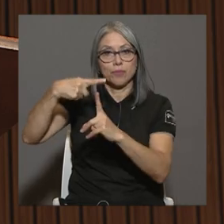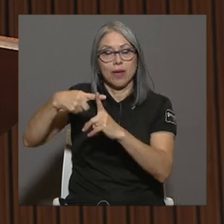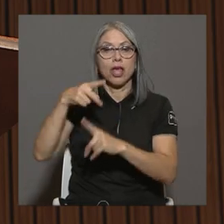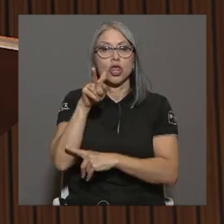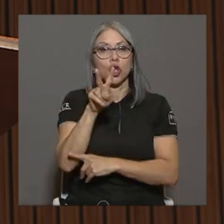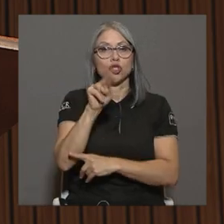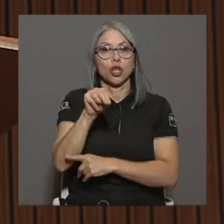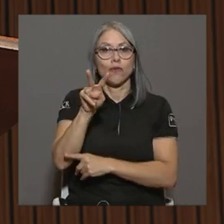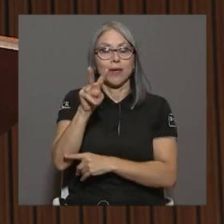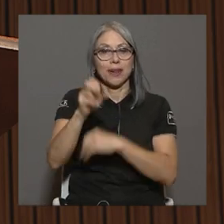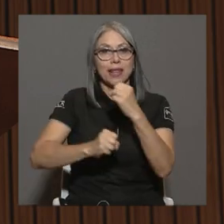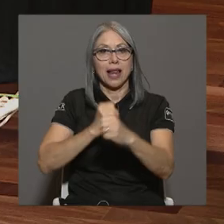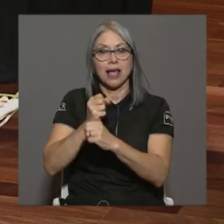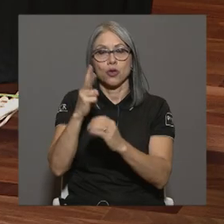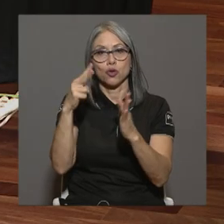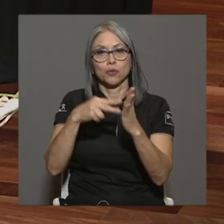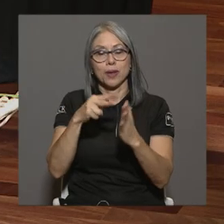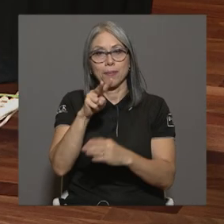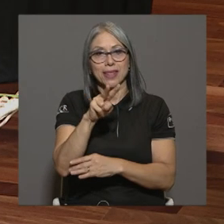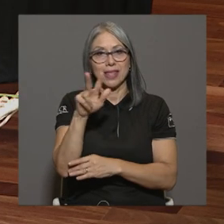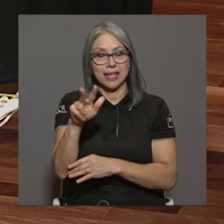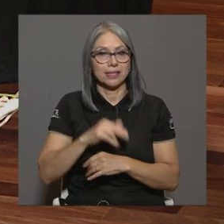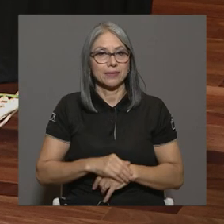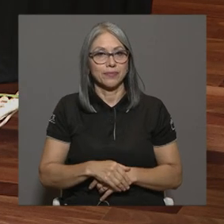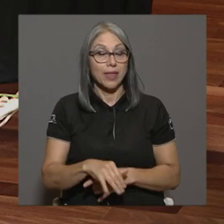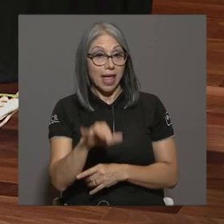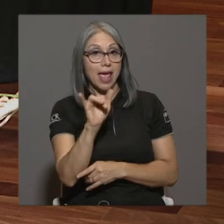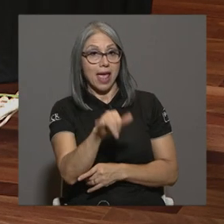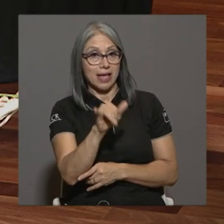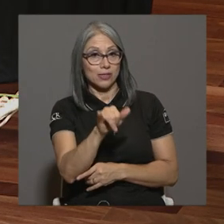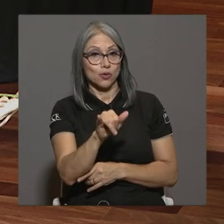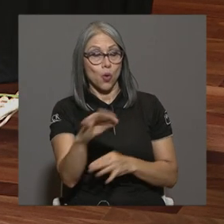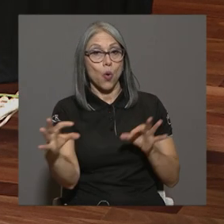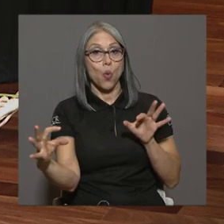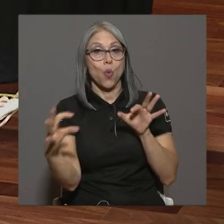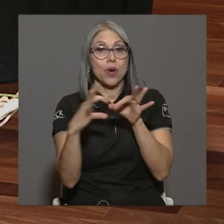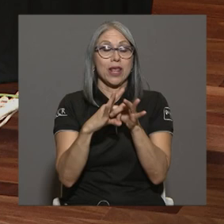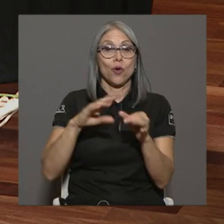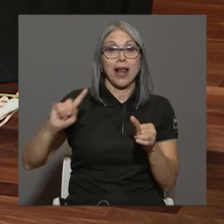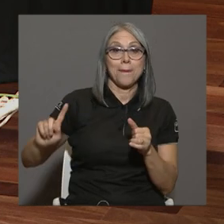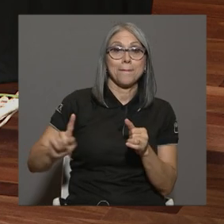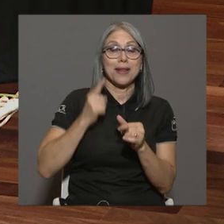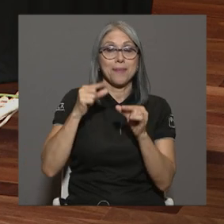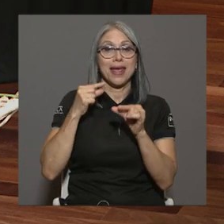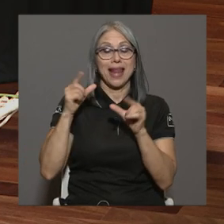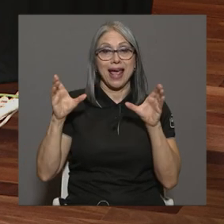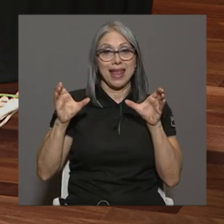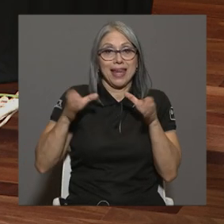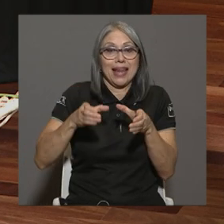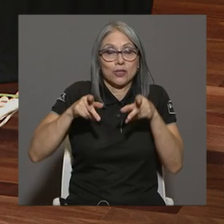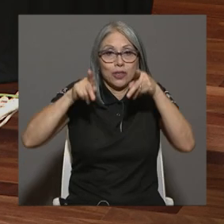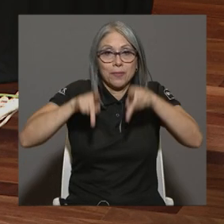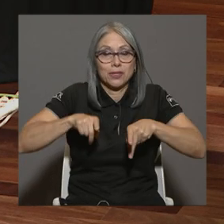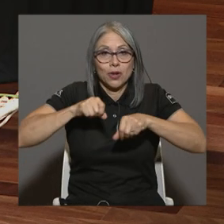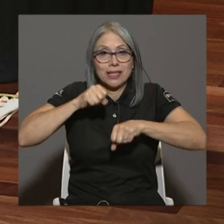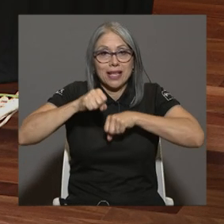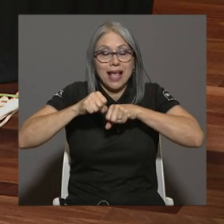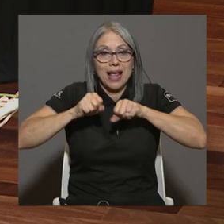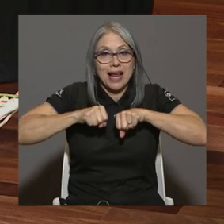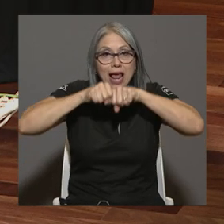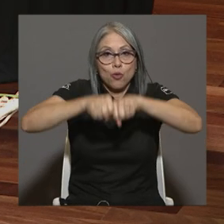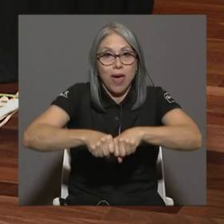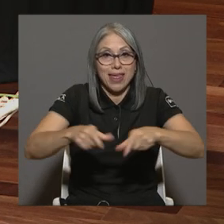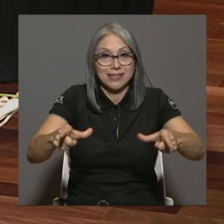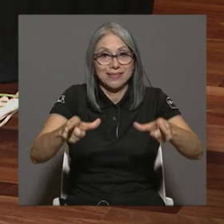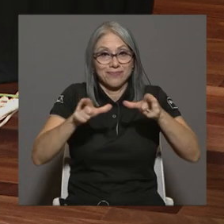noviembre del 2023. Esto, unido a la primera generación de graduados y graduadas, es un logro